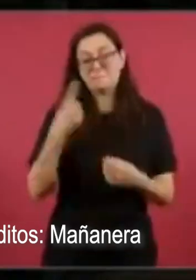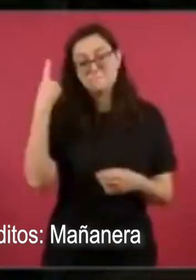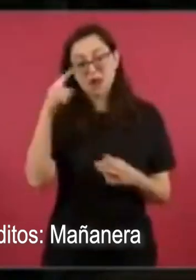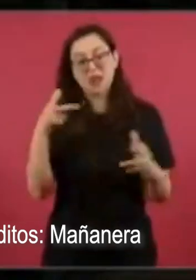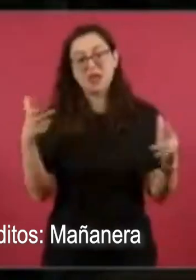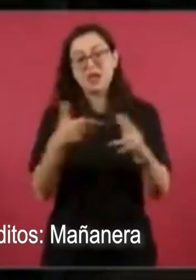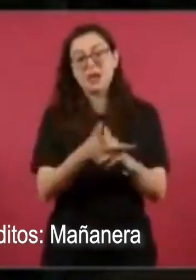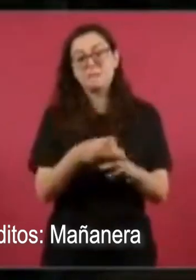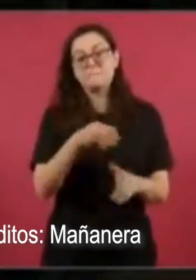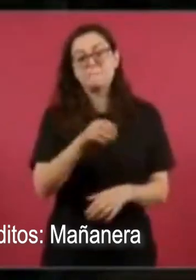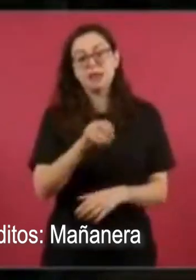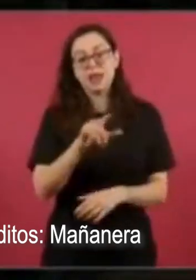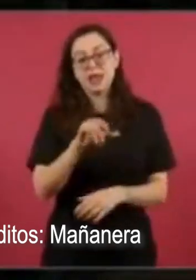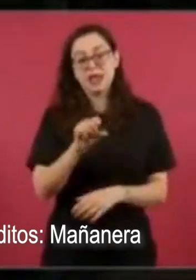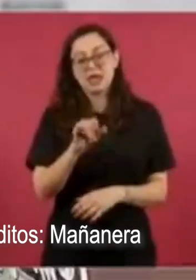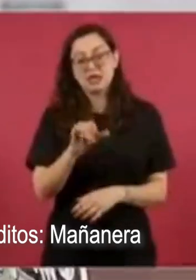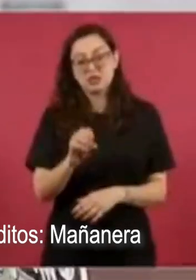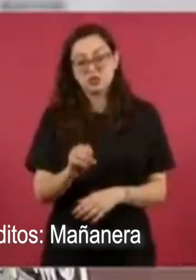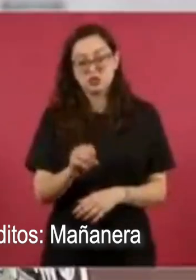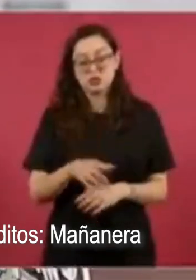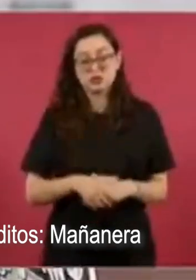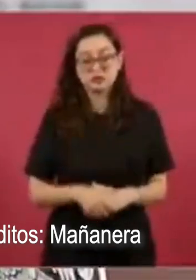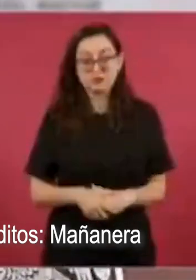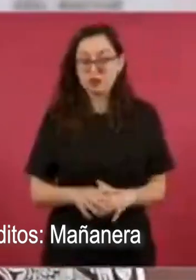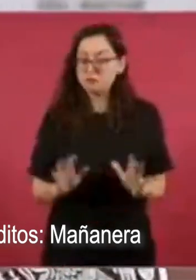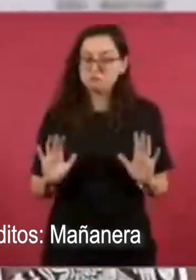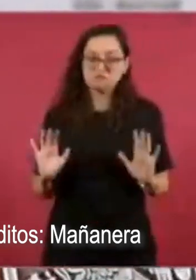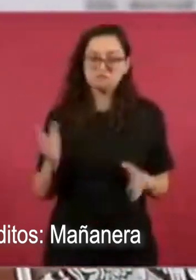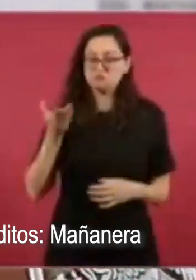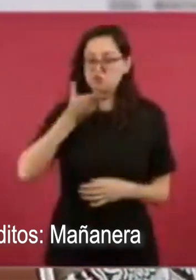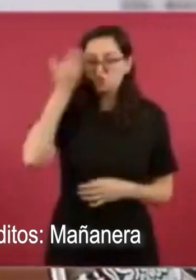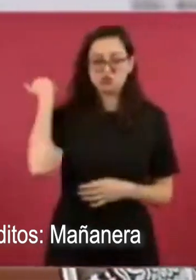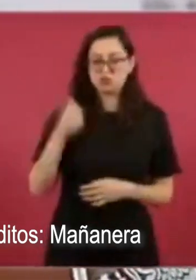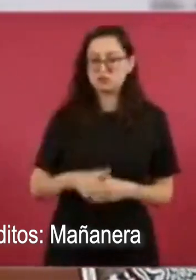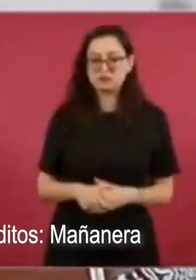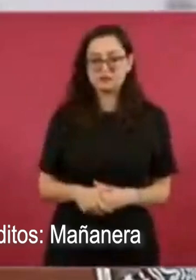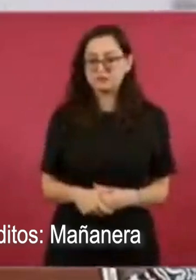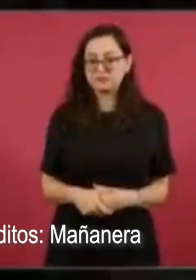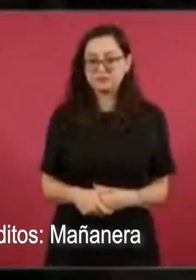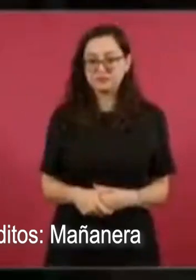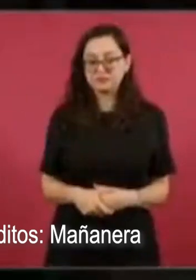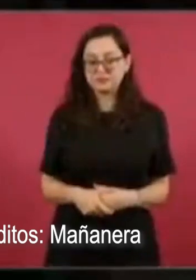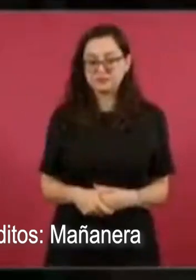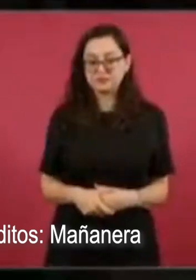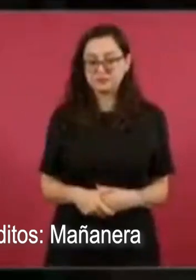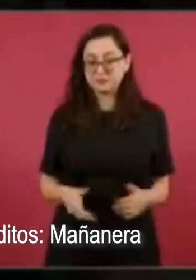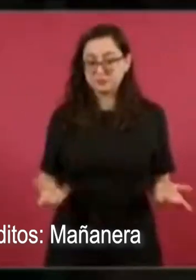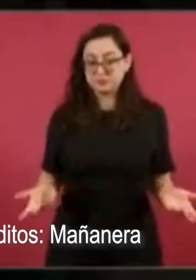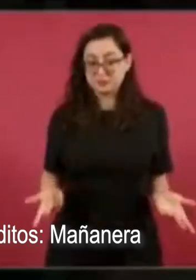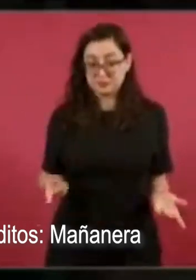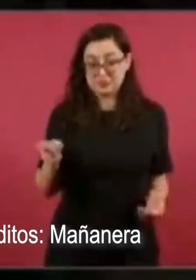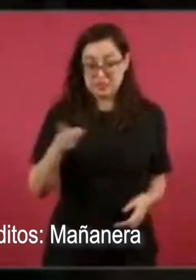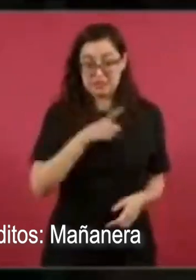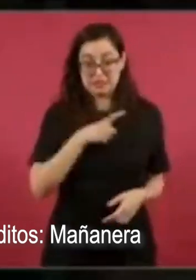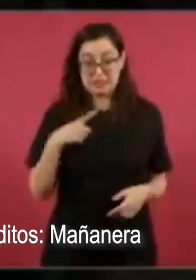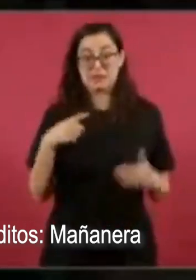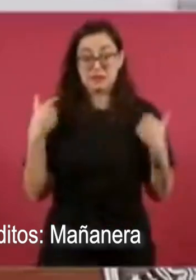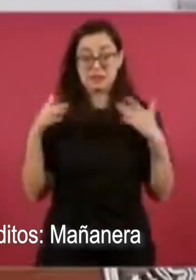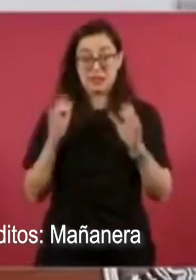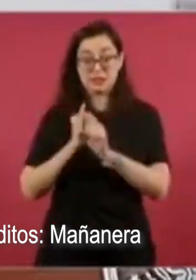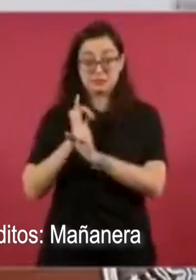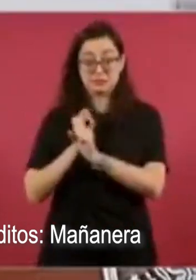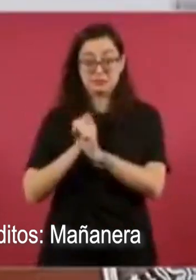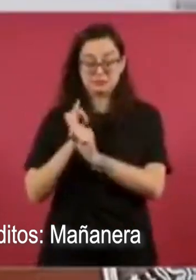Cuen. ¿Ya está indiciada la exfiscal? No tengo información sobre eso. ¿Sería conveniente que la sujetaran a investigación? Eso va